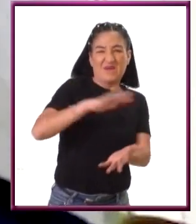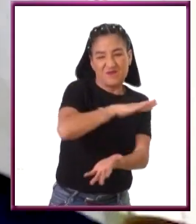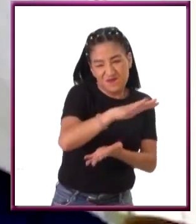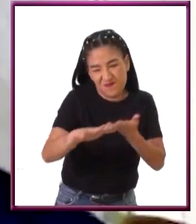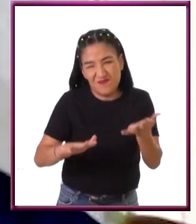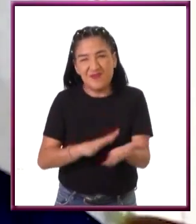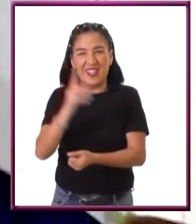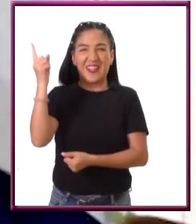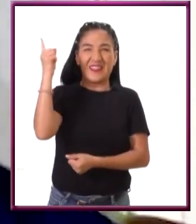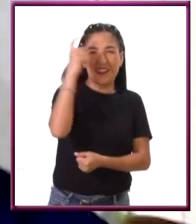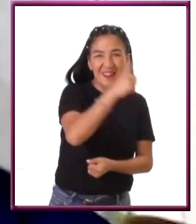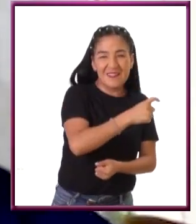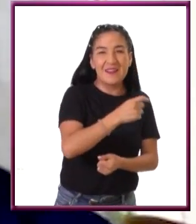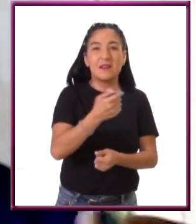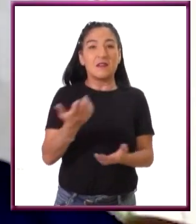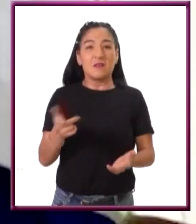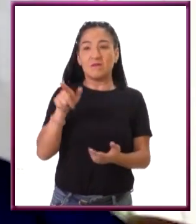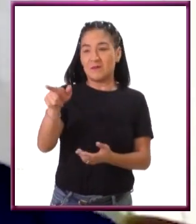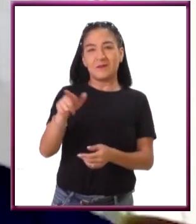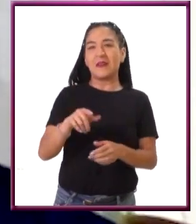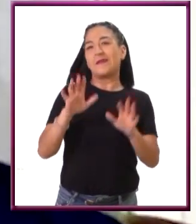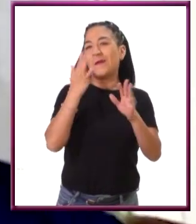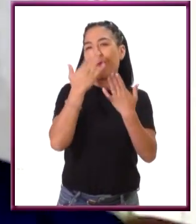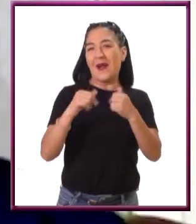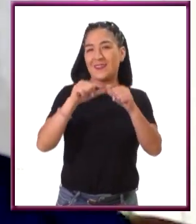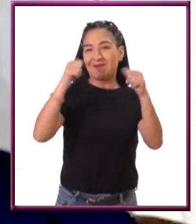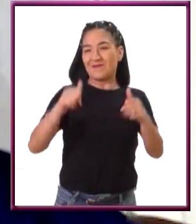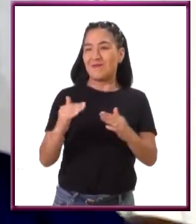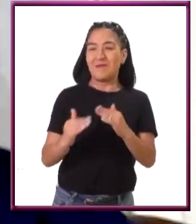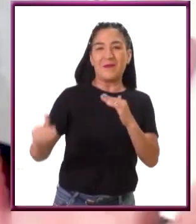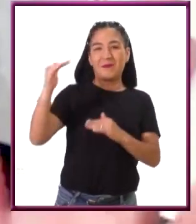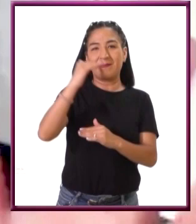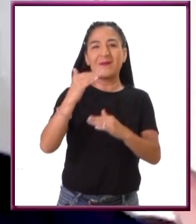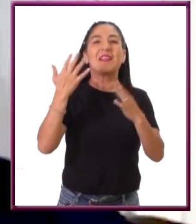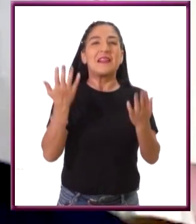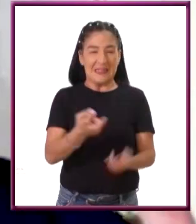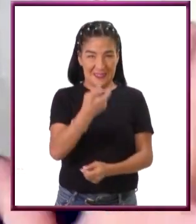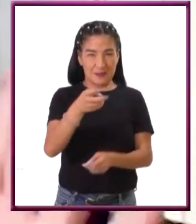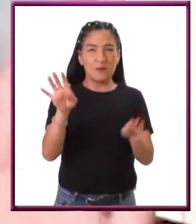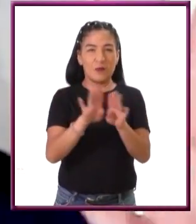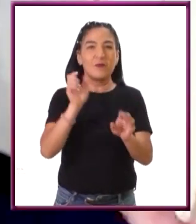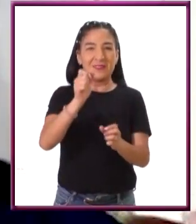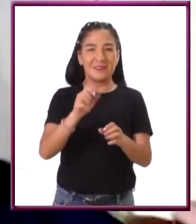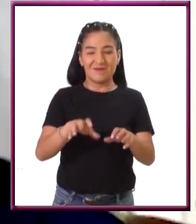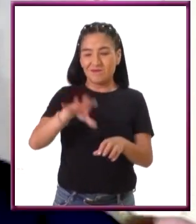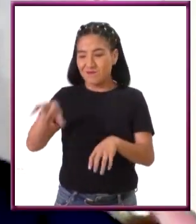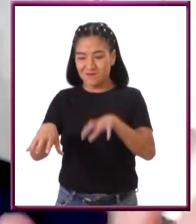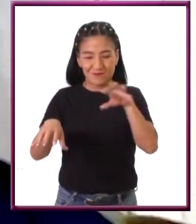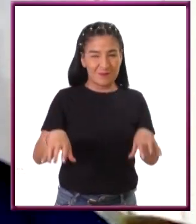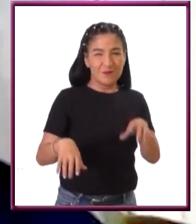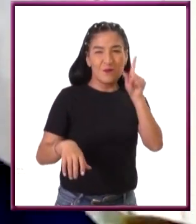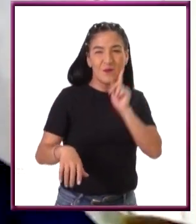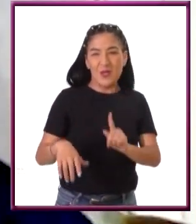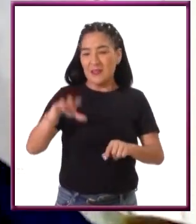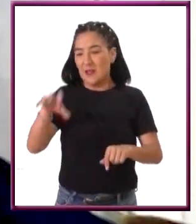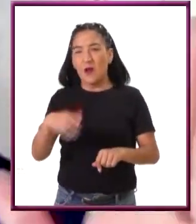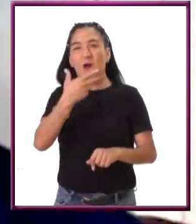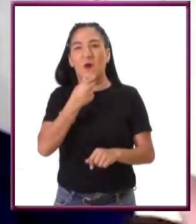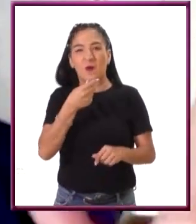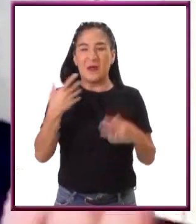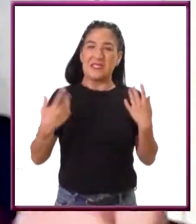trágica y estas aventuras, no eres un gran artista. Y divide eso a los hombres y a las mujeres de una